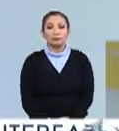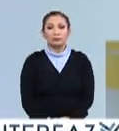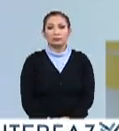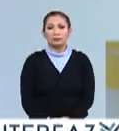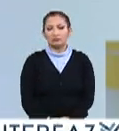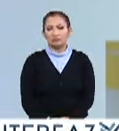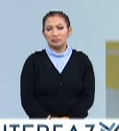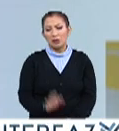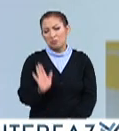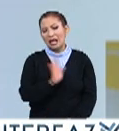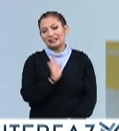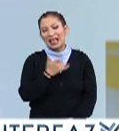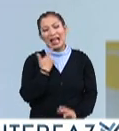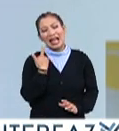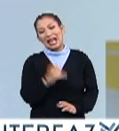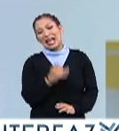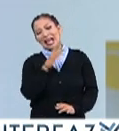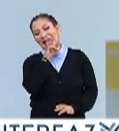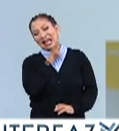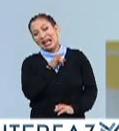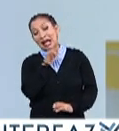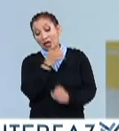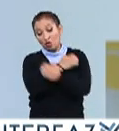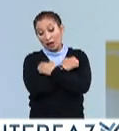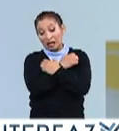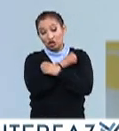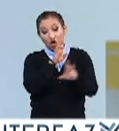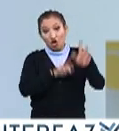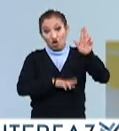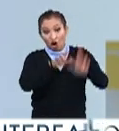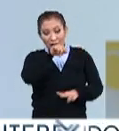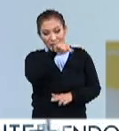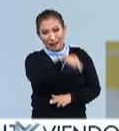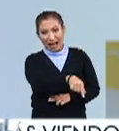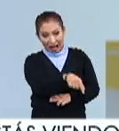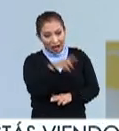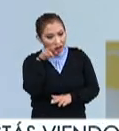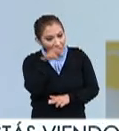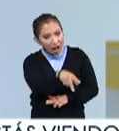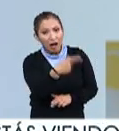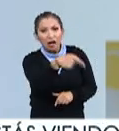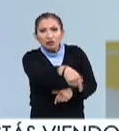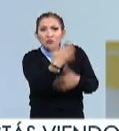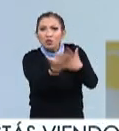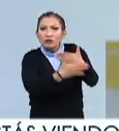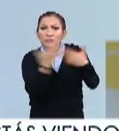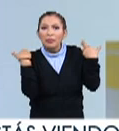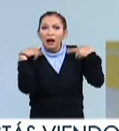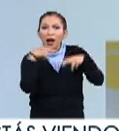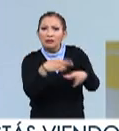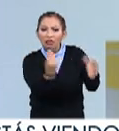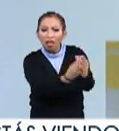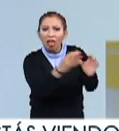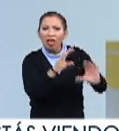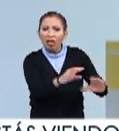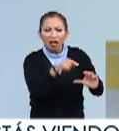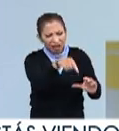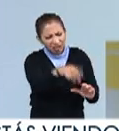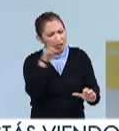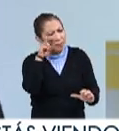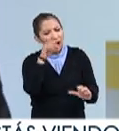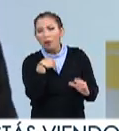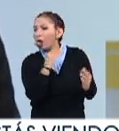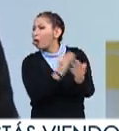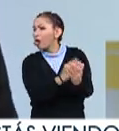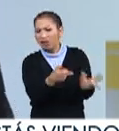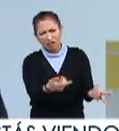Parece mentira que la educación normal, que es quien forma a nuestros futuros maestros, esté en el